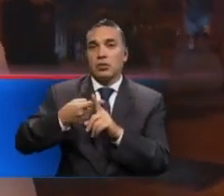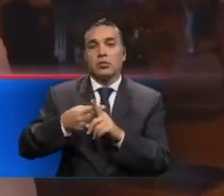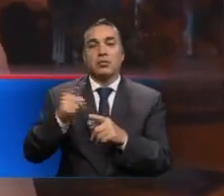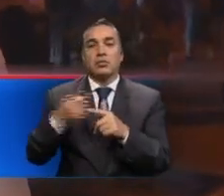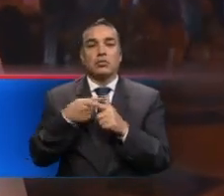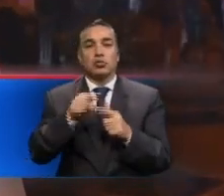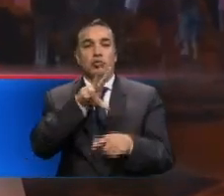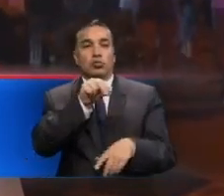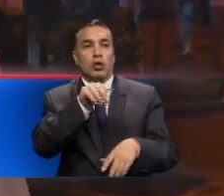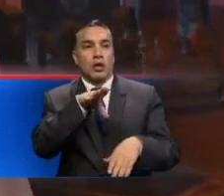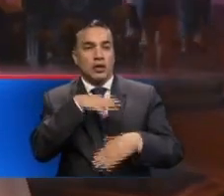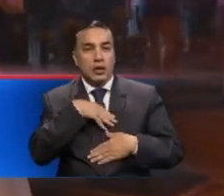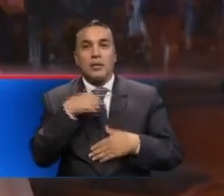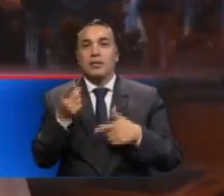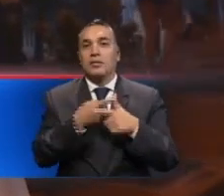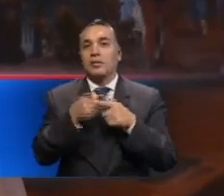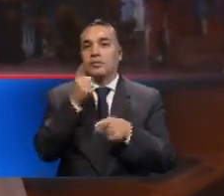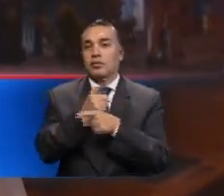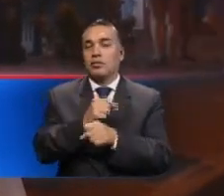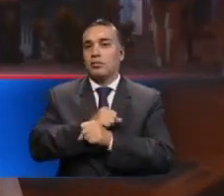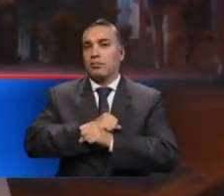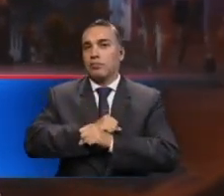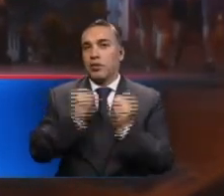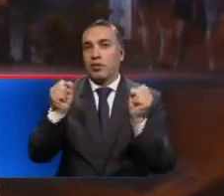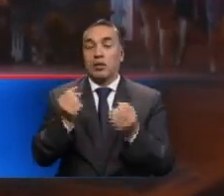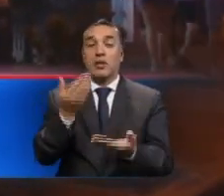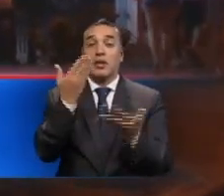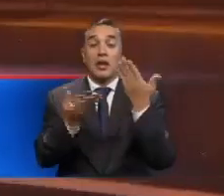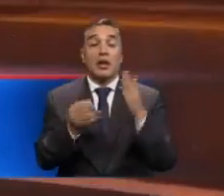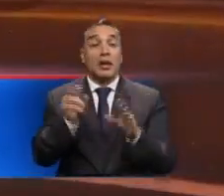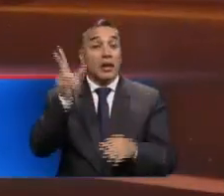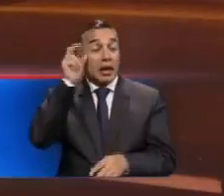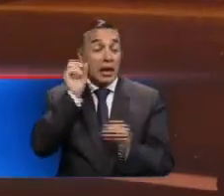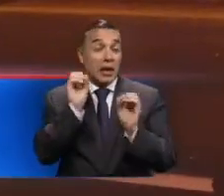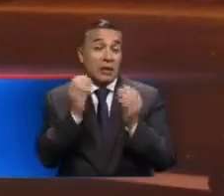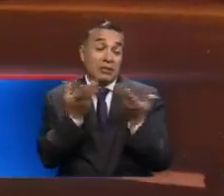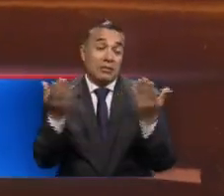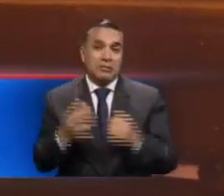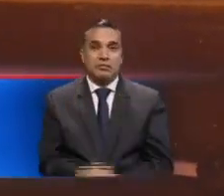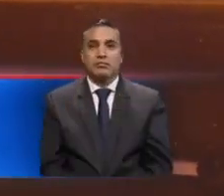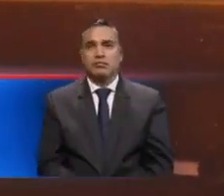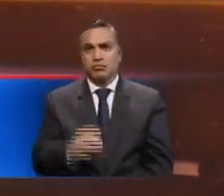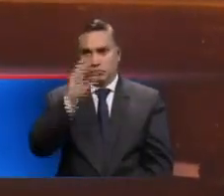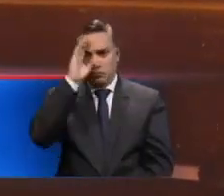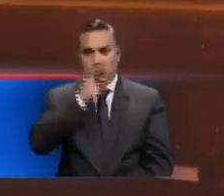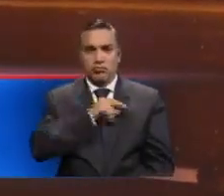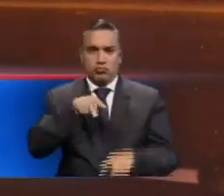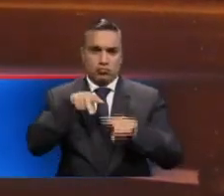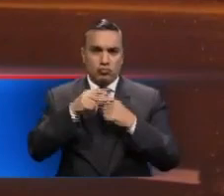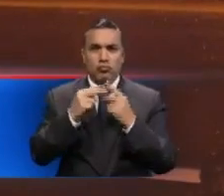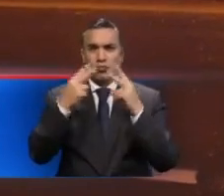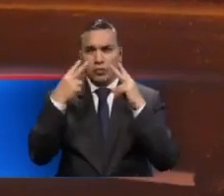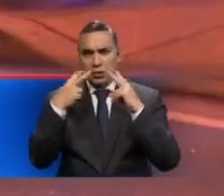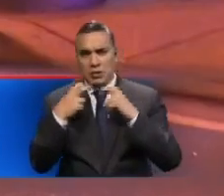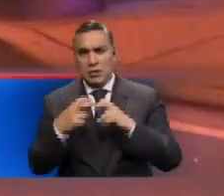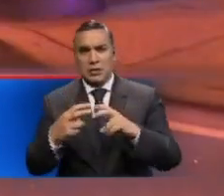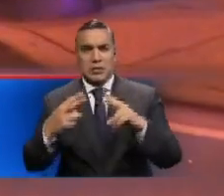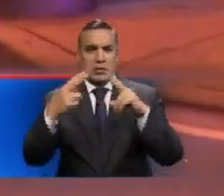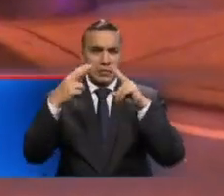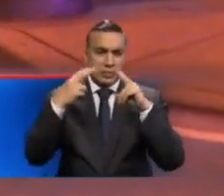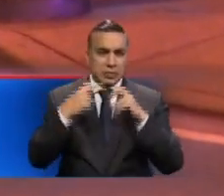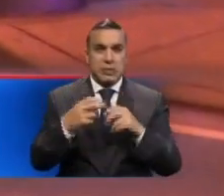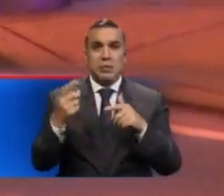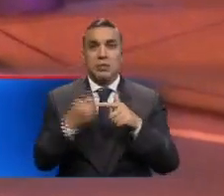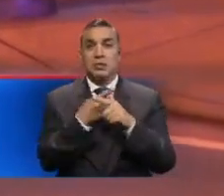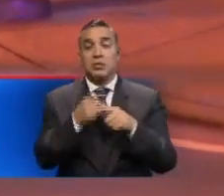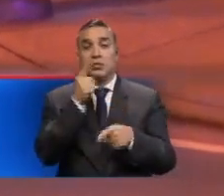dio. Y le pusieron una bomba. Supuestamente puede ser eso, es lo que más se está viviendo ahorita. La policía empezó las investigaciones de este suceso, el